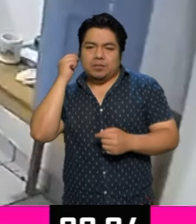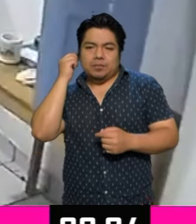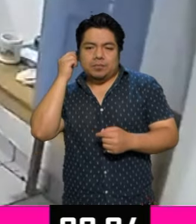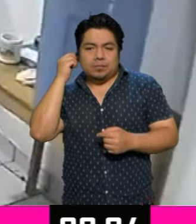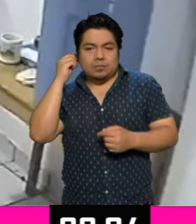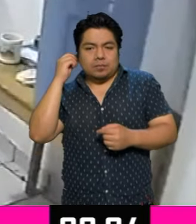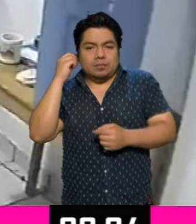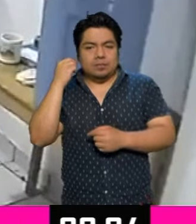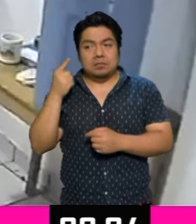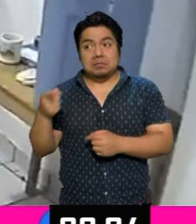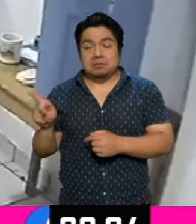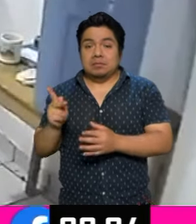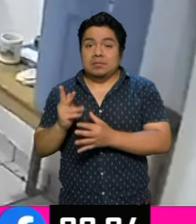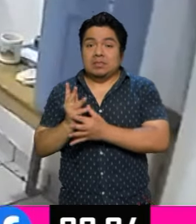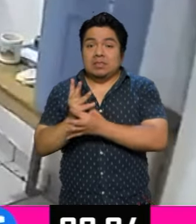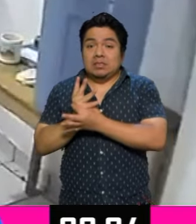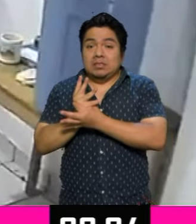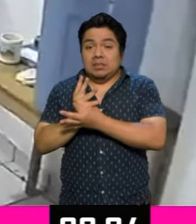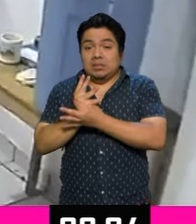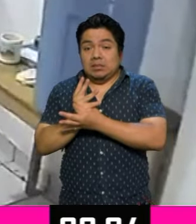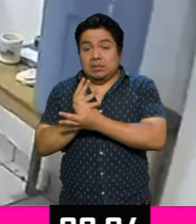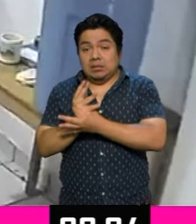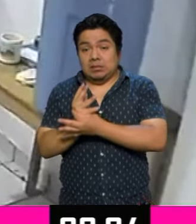Pero eso dicen.